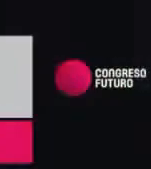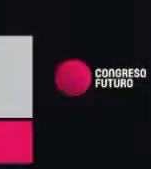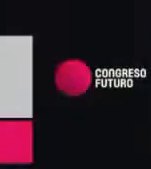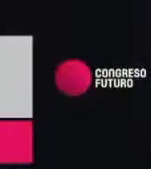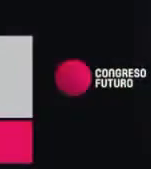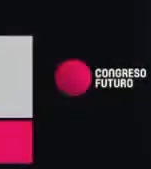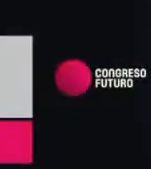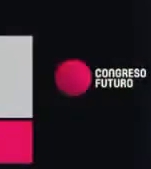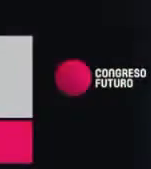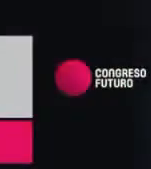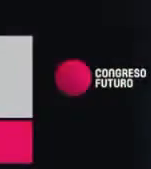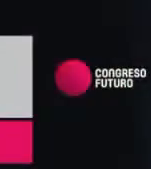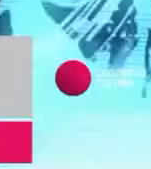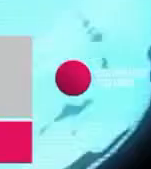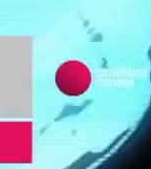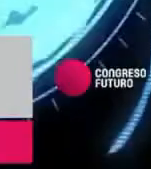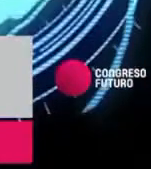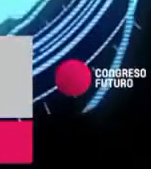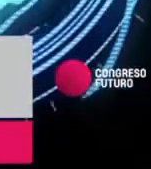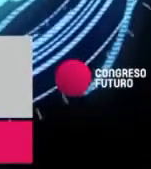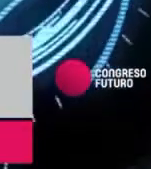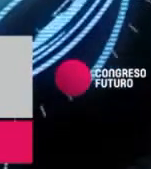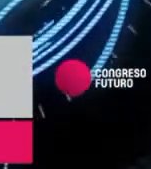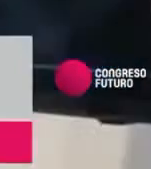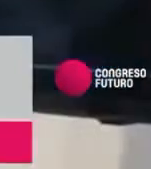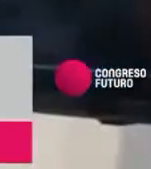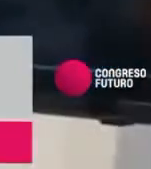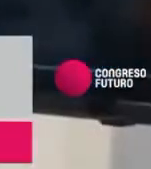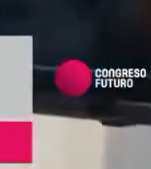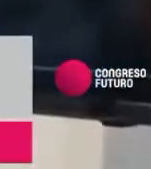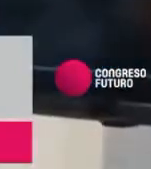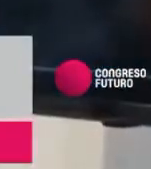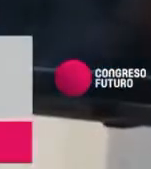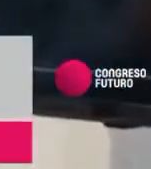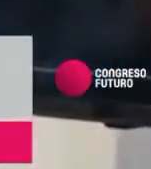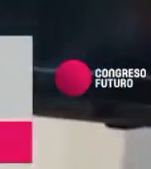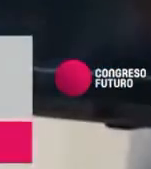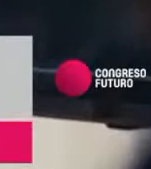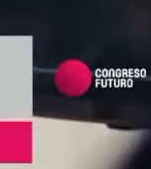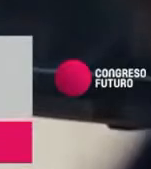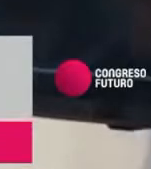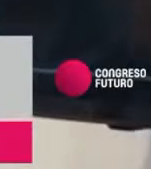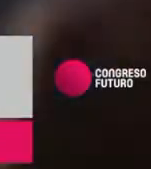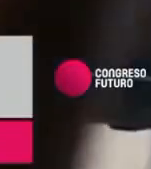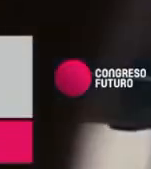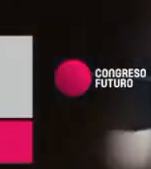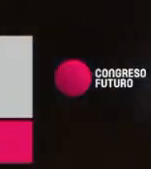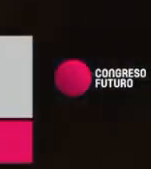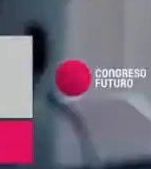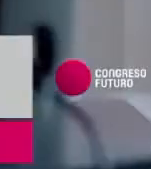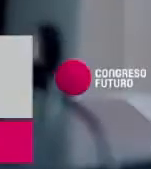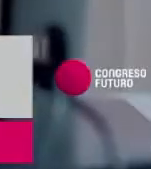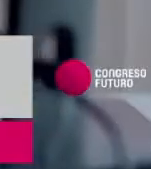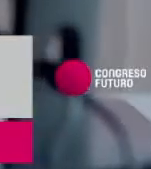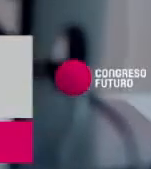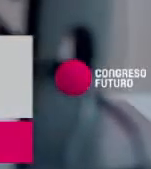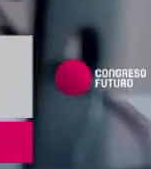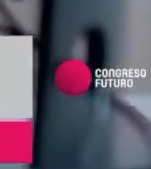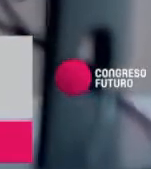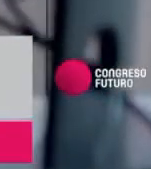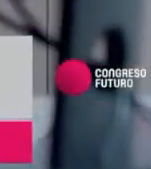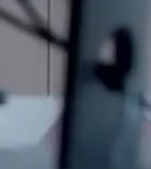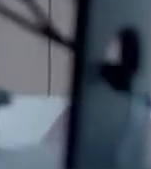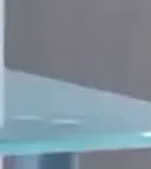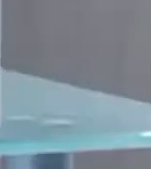inevitable digitalización de nuestras vidas. De allí surgió la idea de crear una ley de neuroderechos que ha posicionado a Chile a la vanguardia mundial